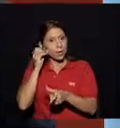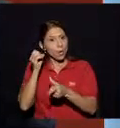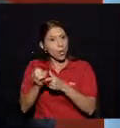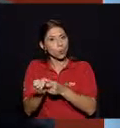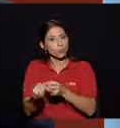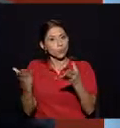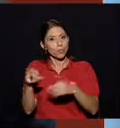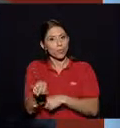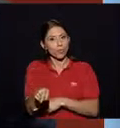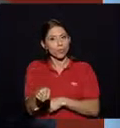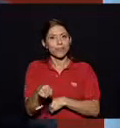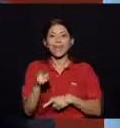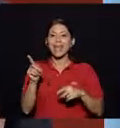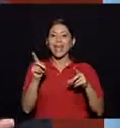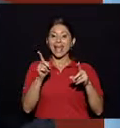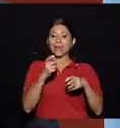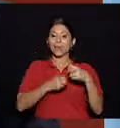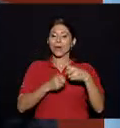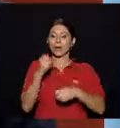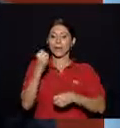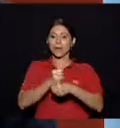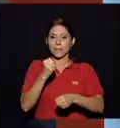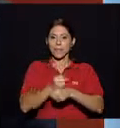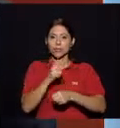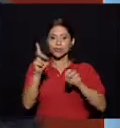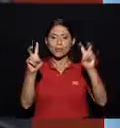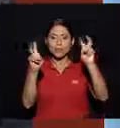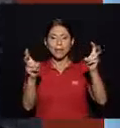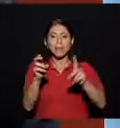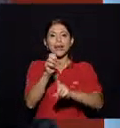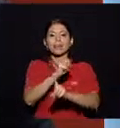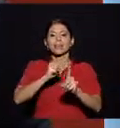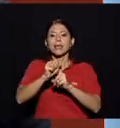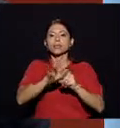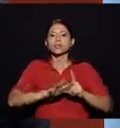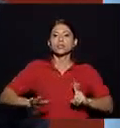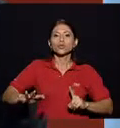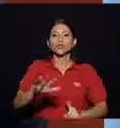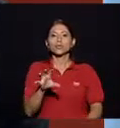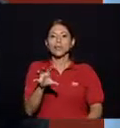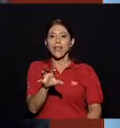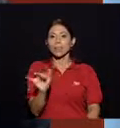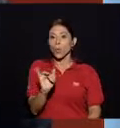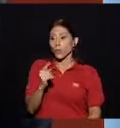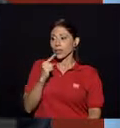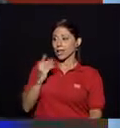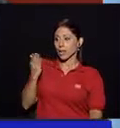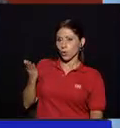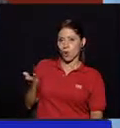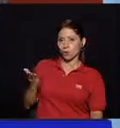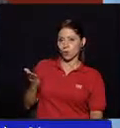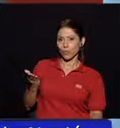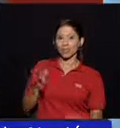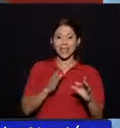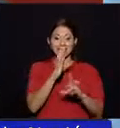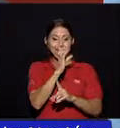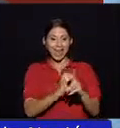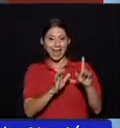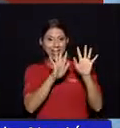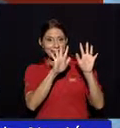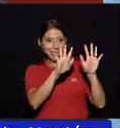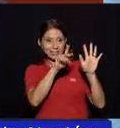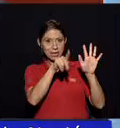público. Es un tema de sociedad, claro. Sobre todo considerando, como decía Leonardo, que alrededor de 6 personas de cada